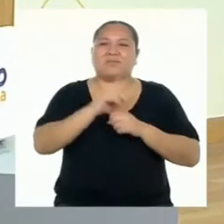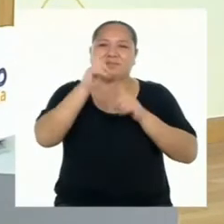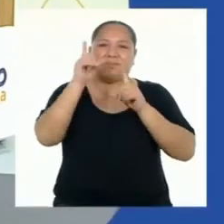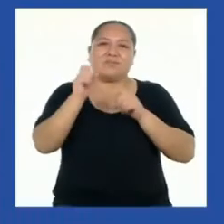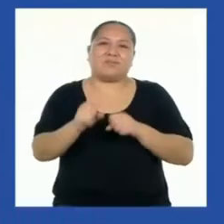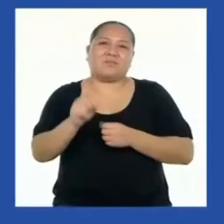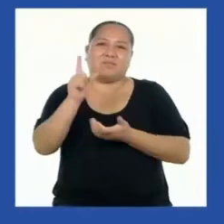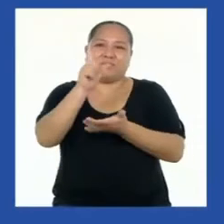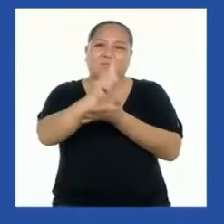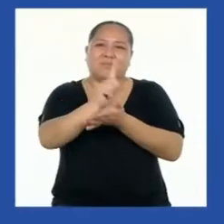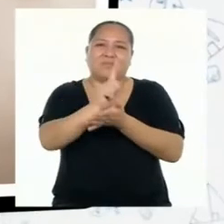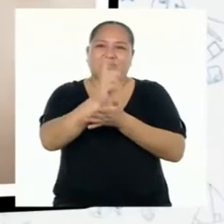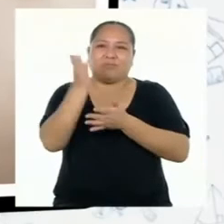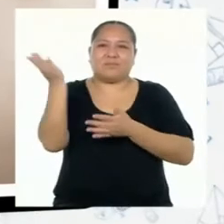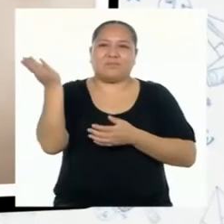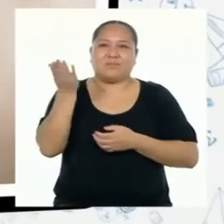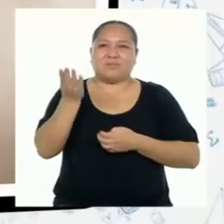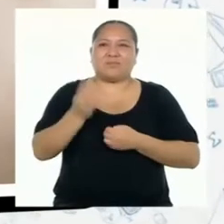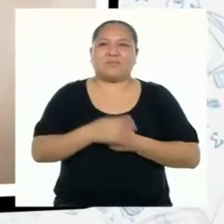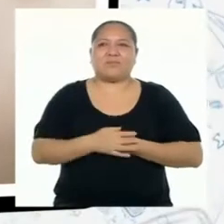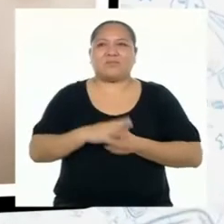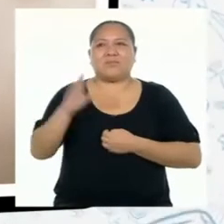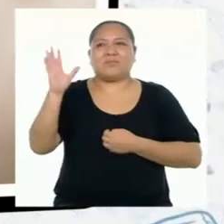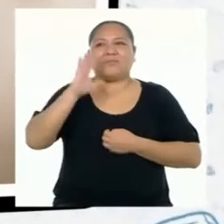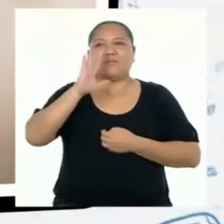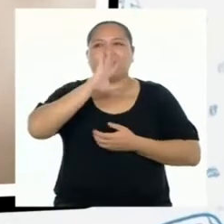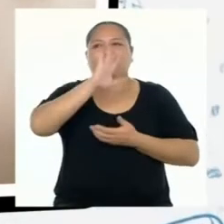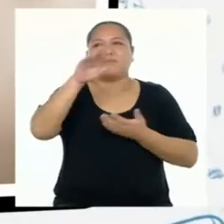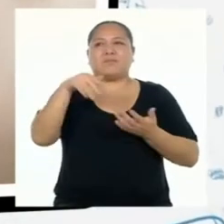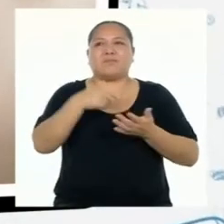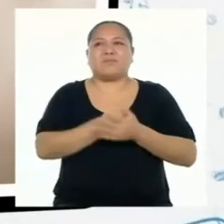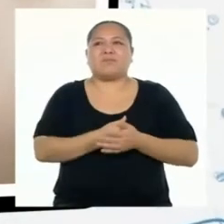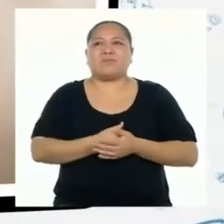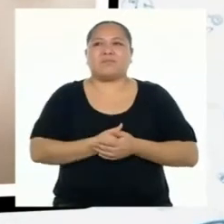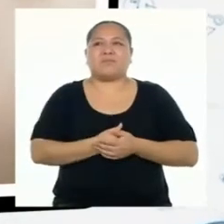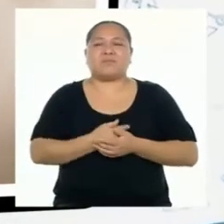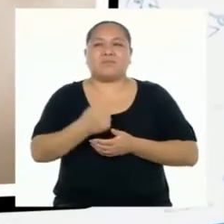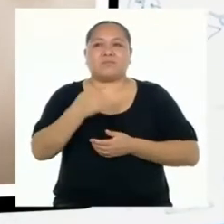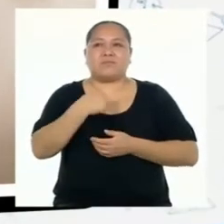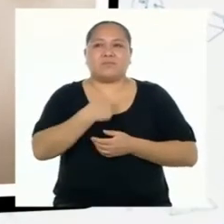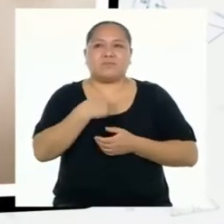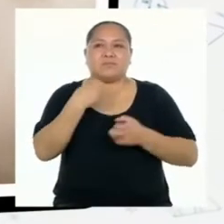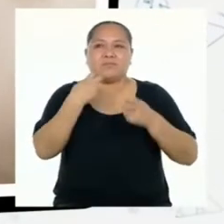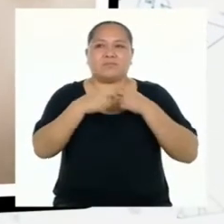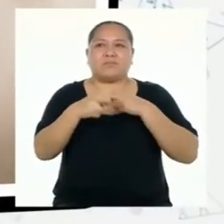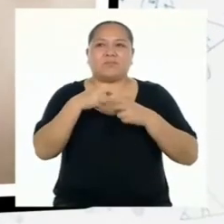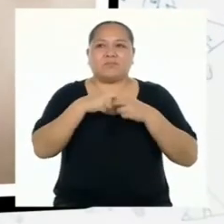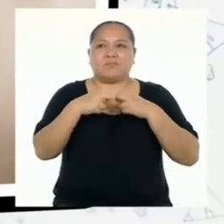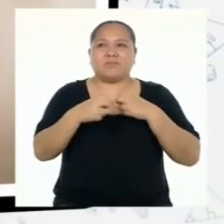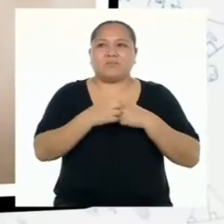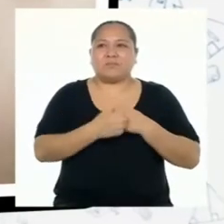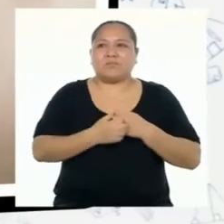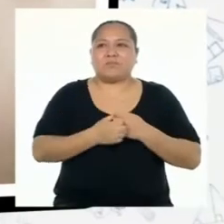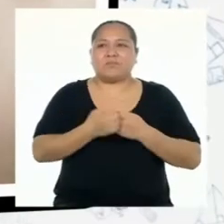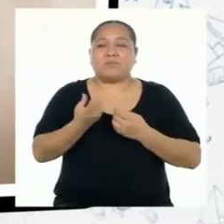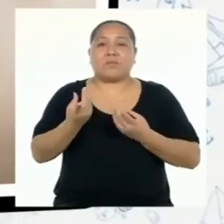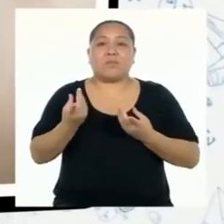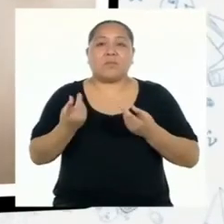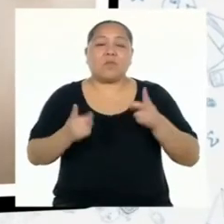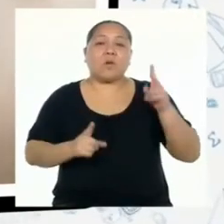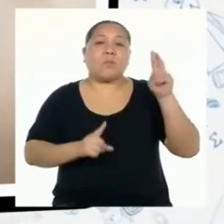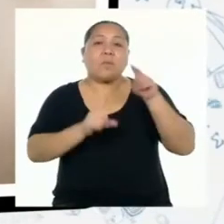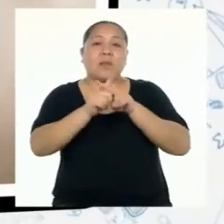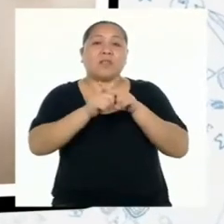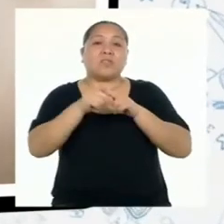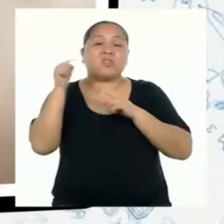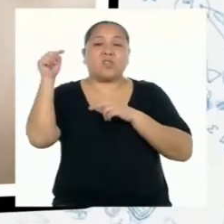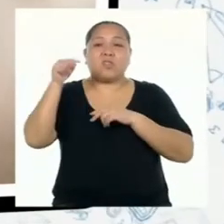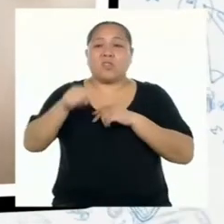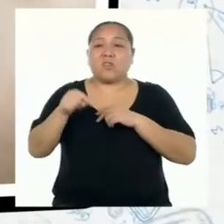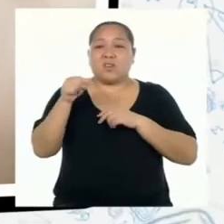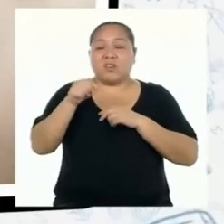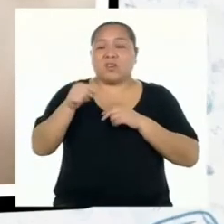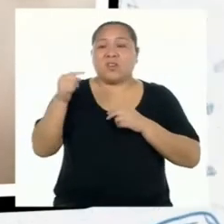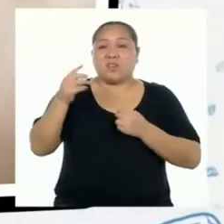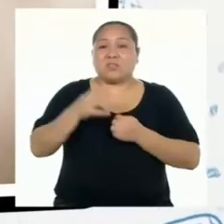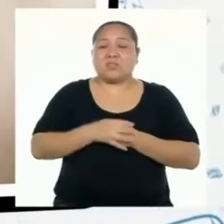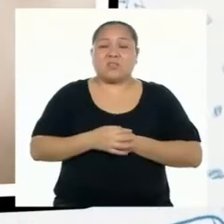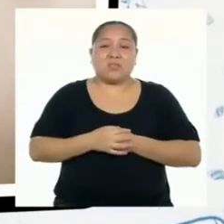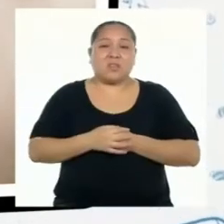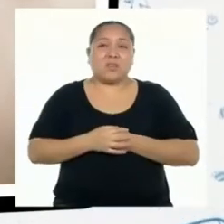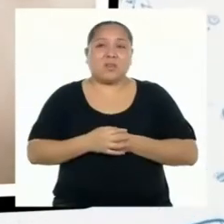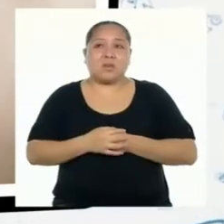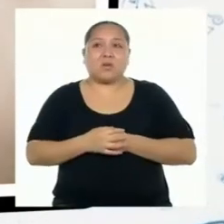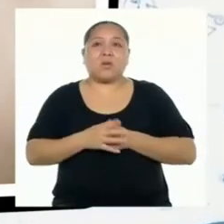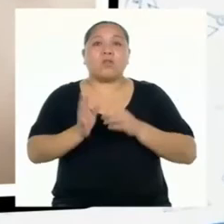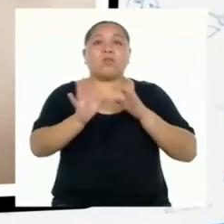de Lima. Hola a todas y todos. Yo tuve un problema con severa medida que nos permitía salir media hora de